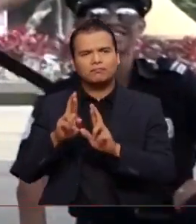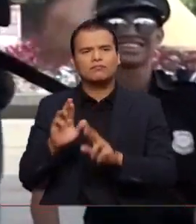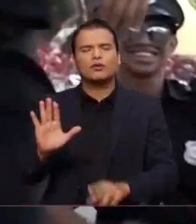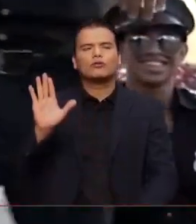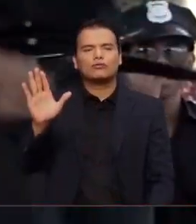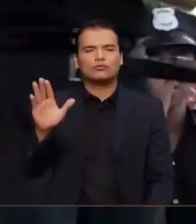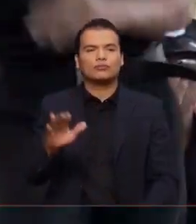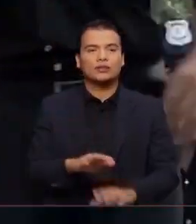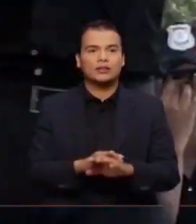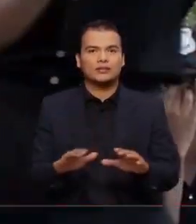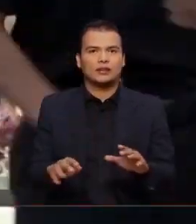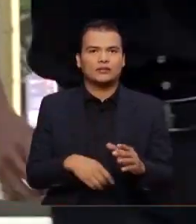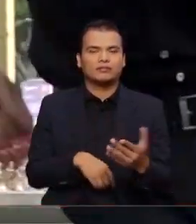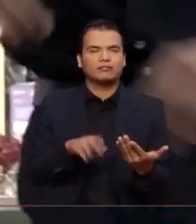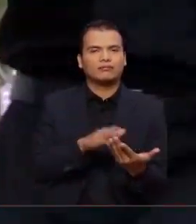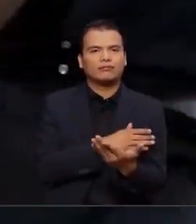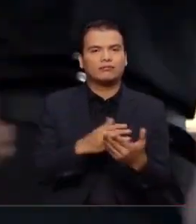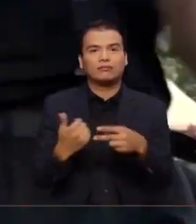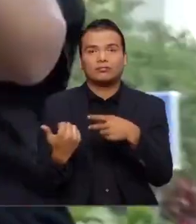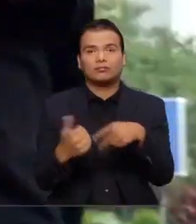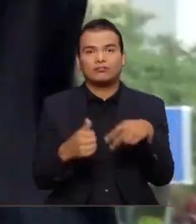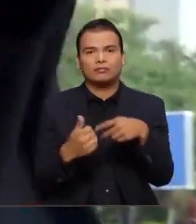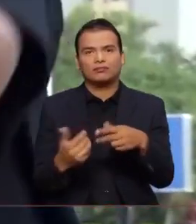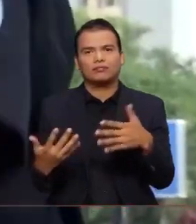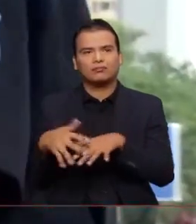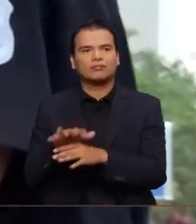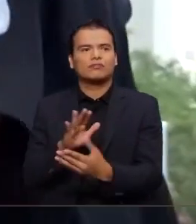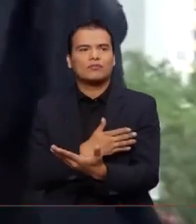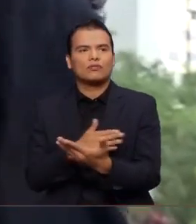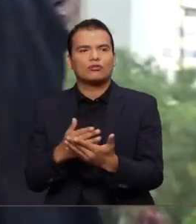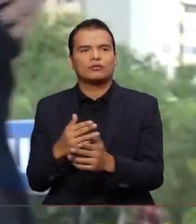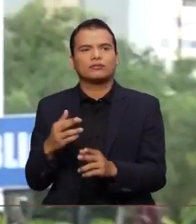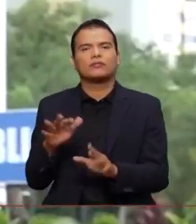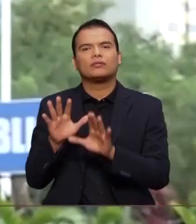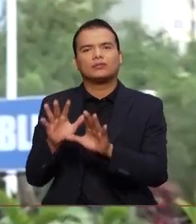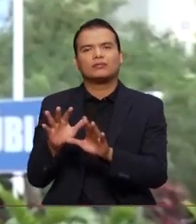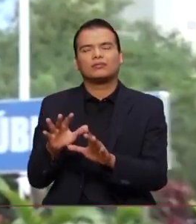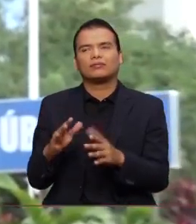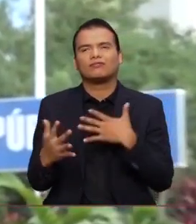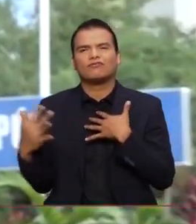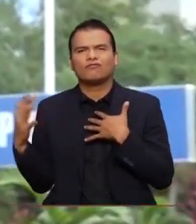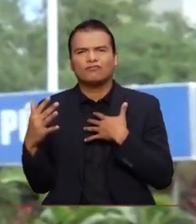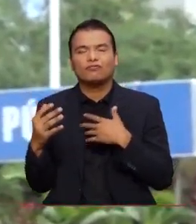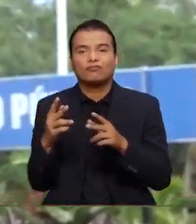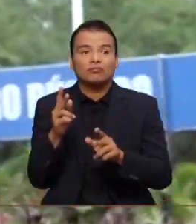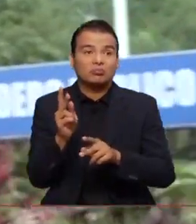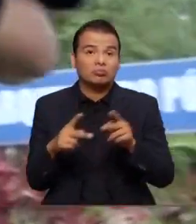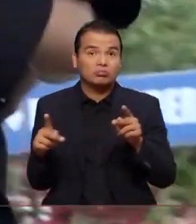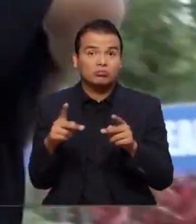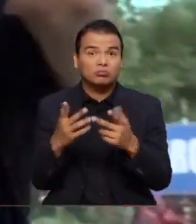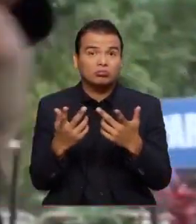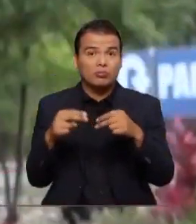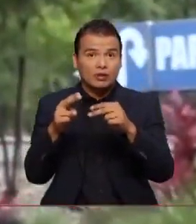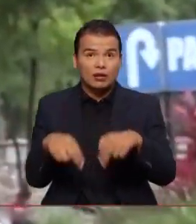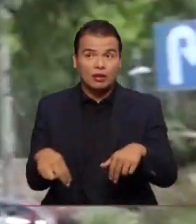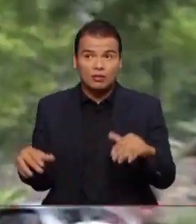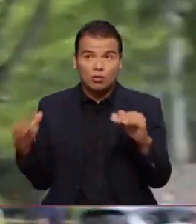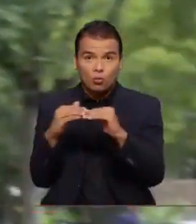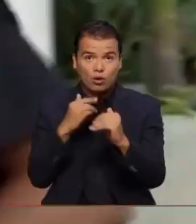ambiente. La canción fusiona la salsa y el género tropical como una apuesta para personas del mismo género en las pistas de